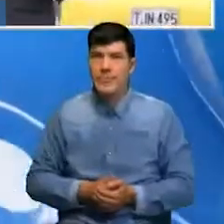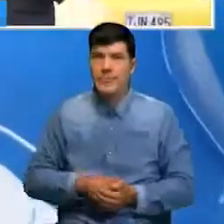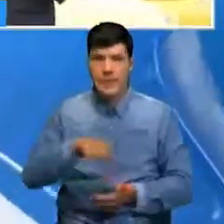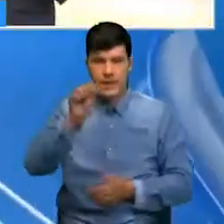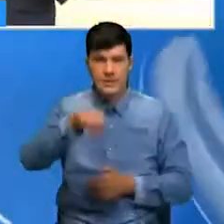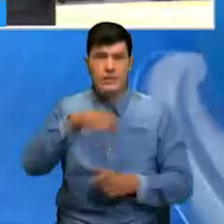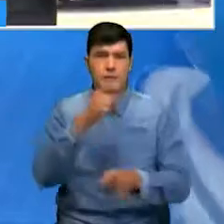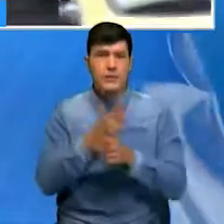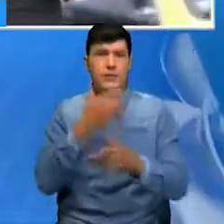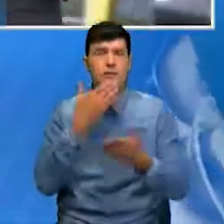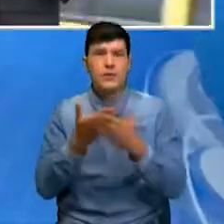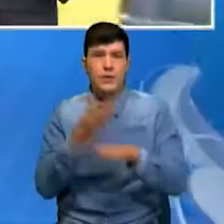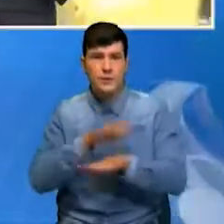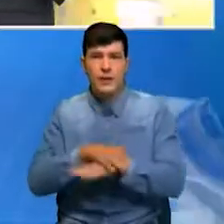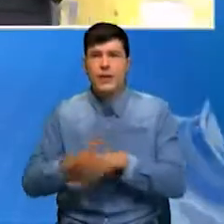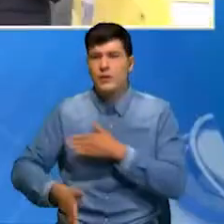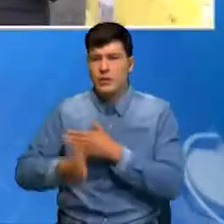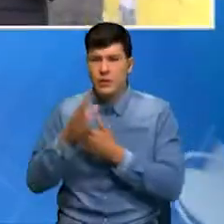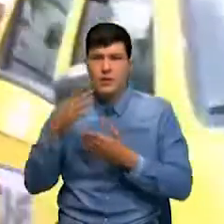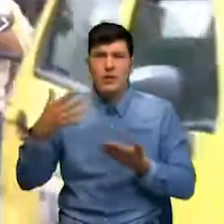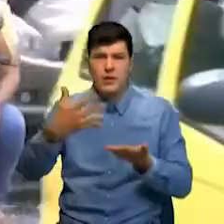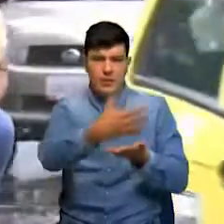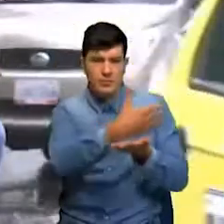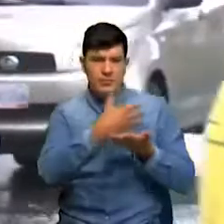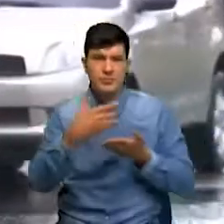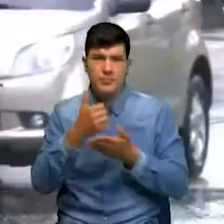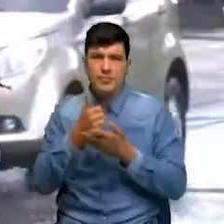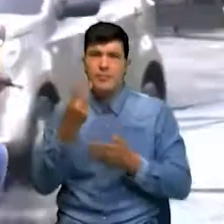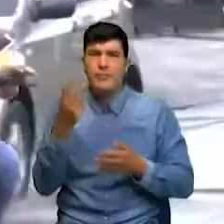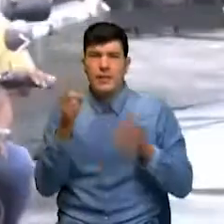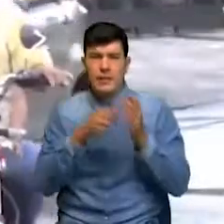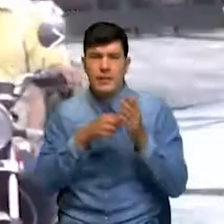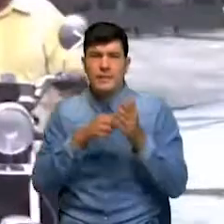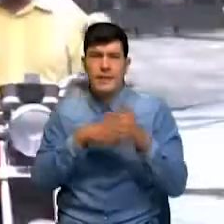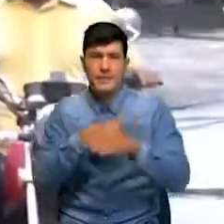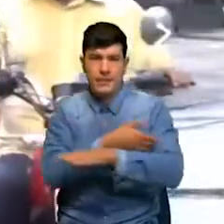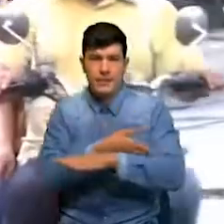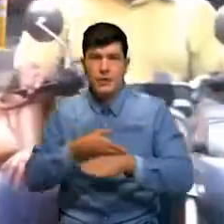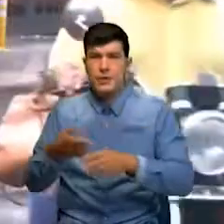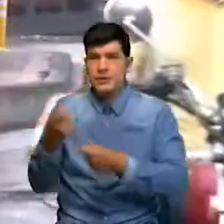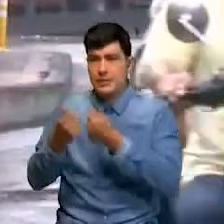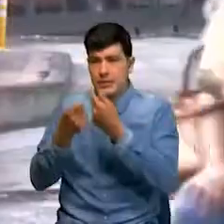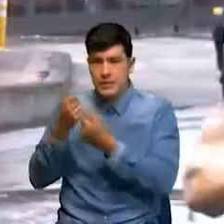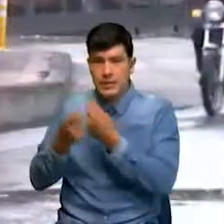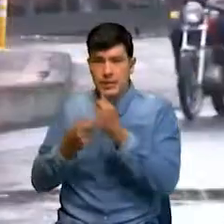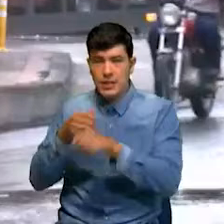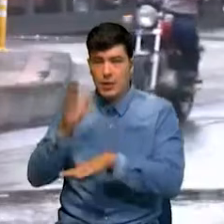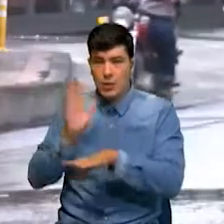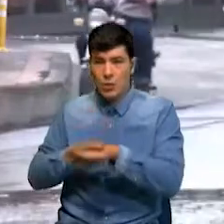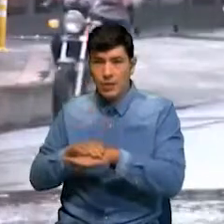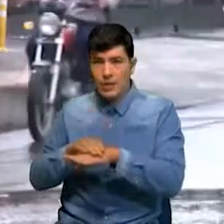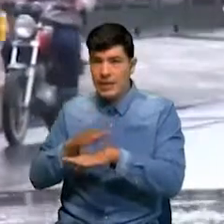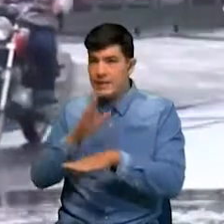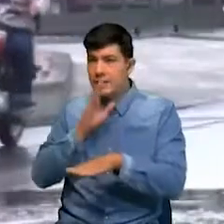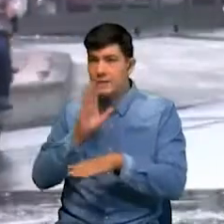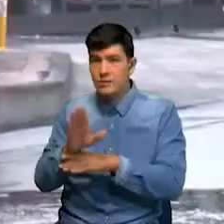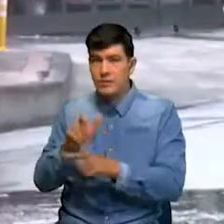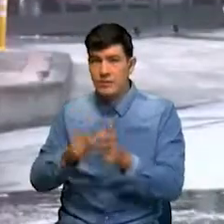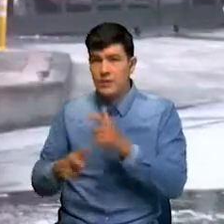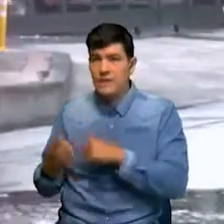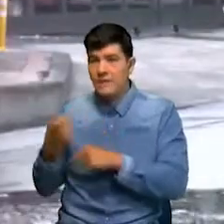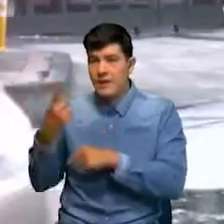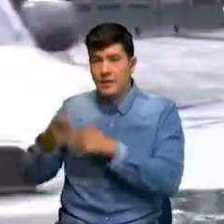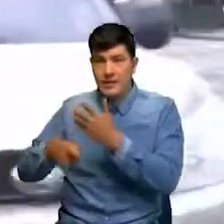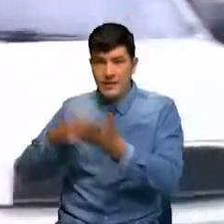Hola, ¿qué tal? Muy buenas tardes. Continúa el recaudo de los 20 mil millones de pesos que por culpa de los morosos